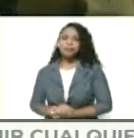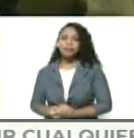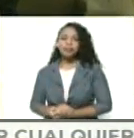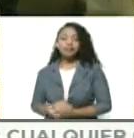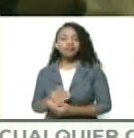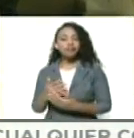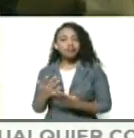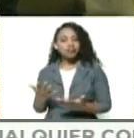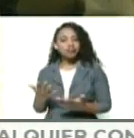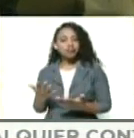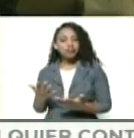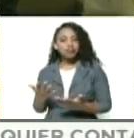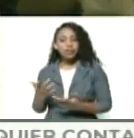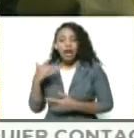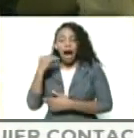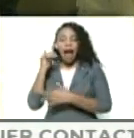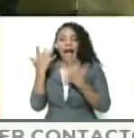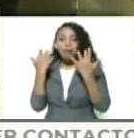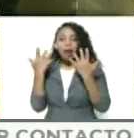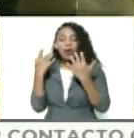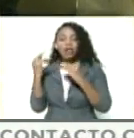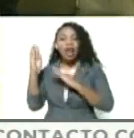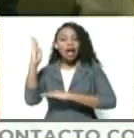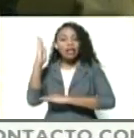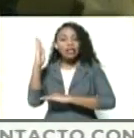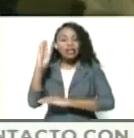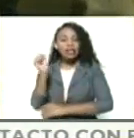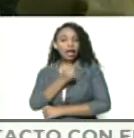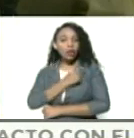que están en manos de la Iglesia Católica,